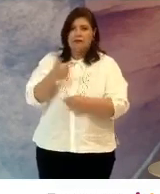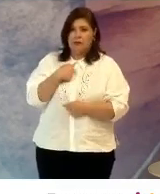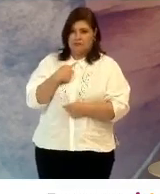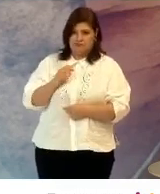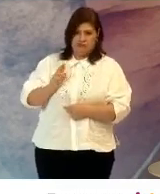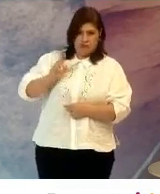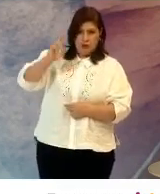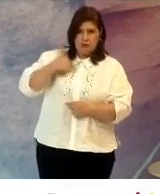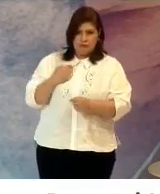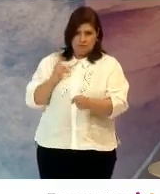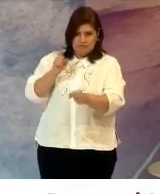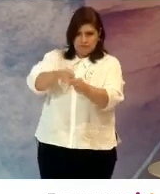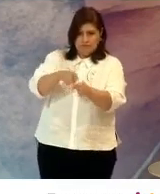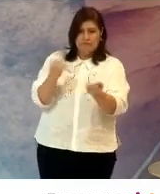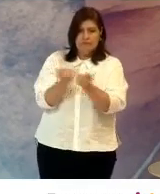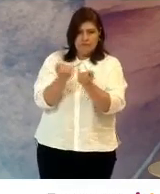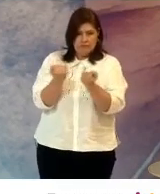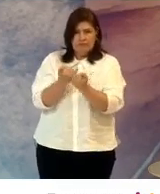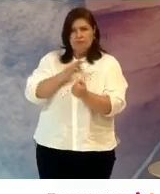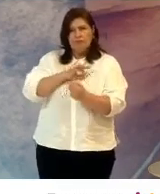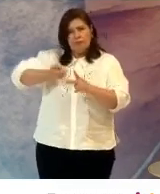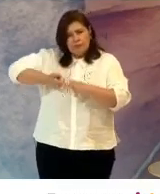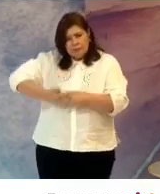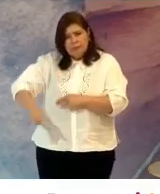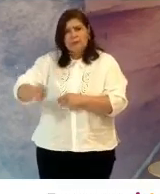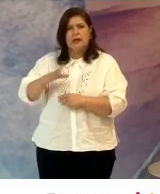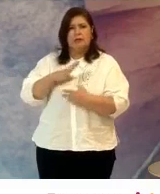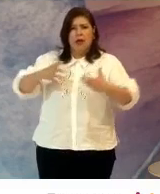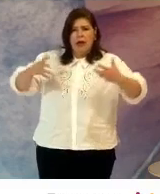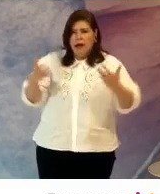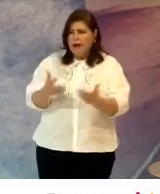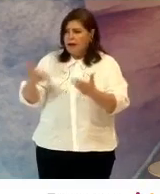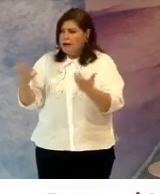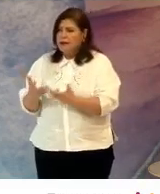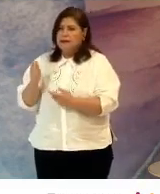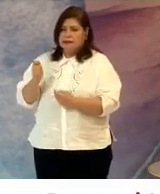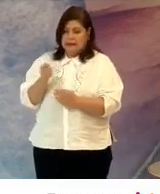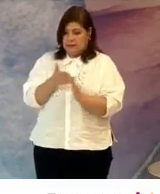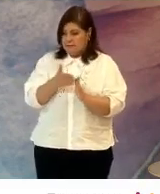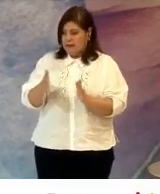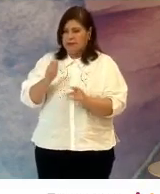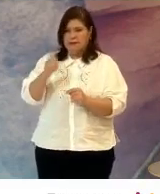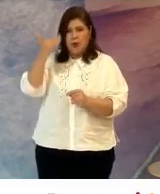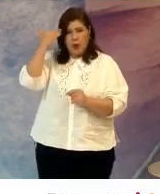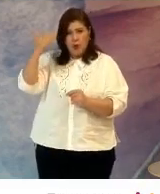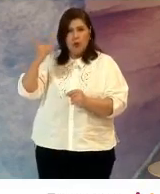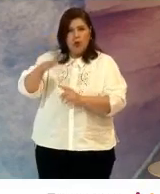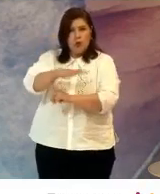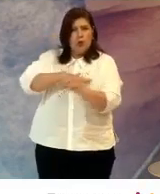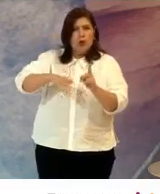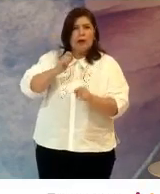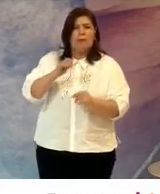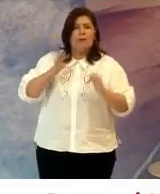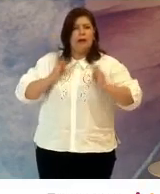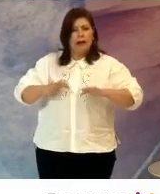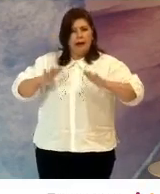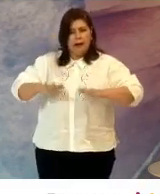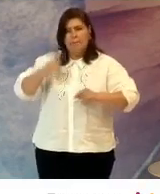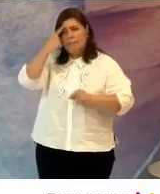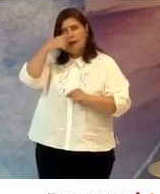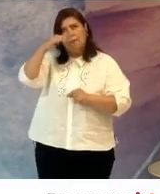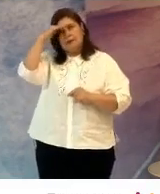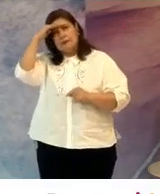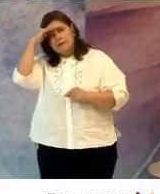incluyo, que comencemos a tomar y crear estos espacios de calma para pensar dónde está nuestra mejor